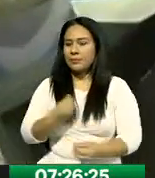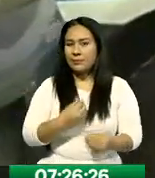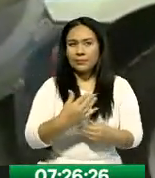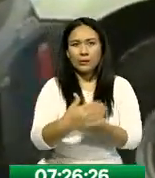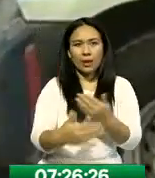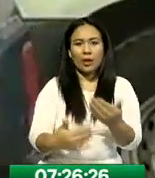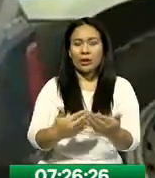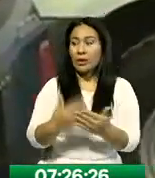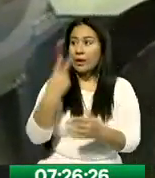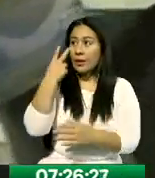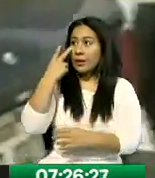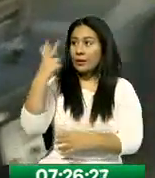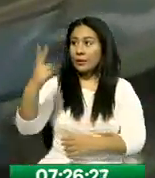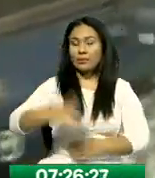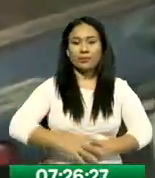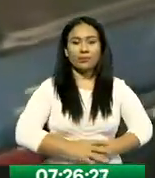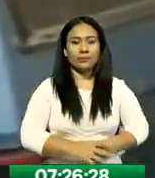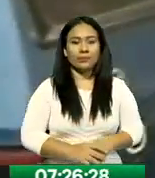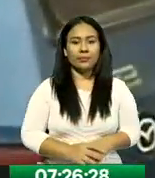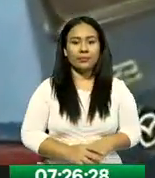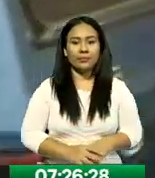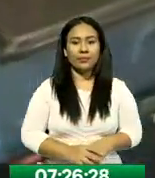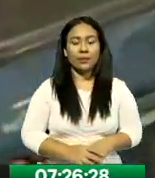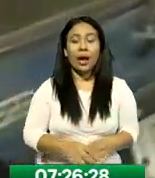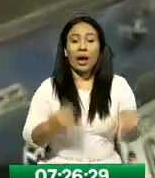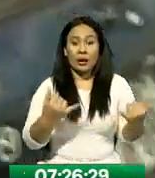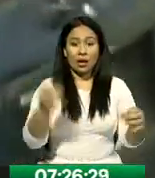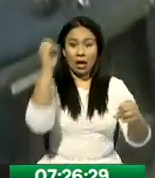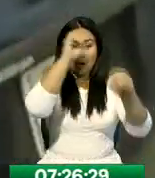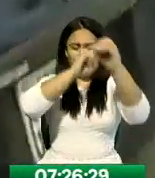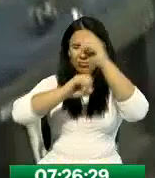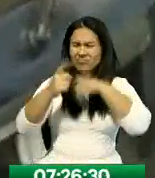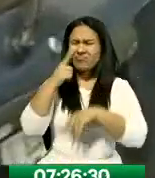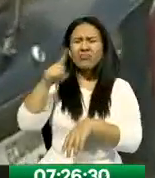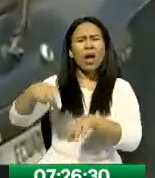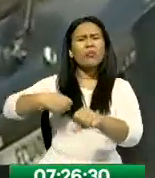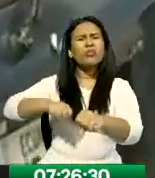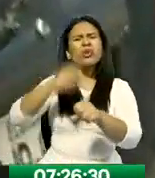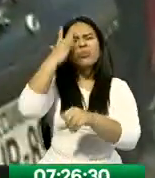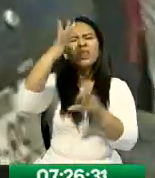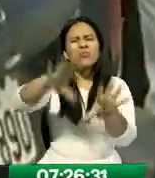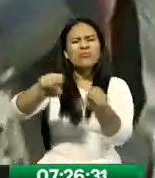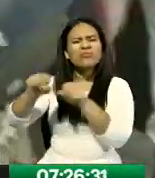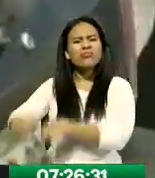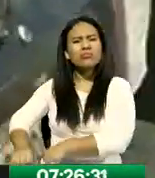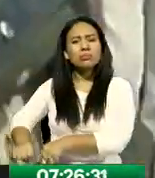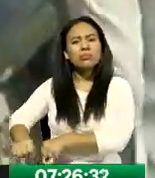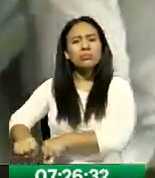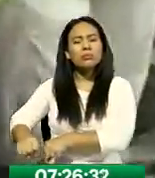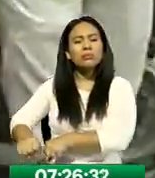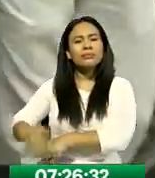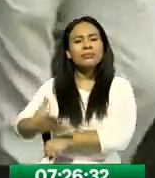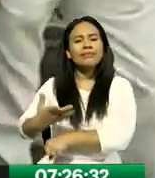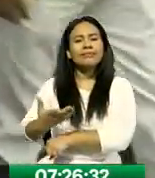de alguna persona pendiente. Se observa varias motocicletas retenidas. ¿A qué se debe?